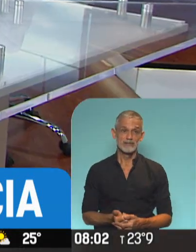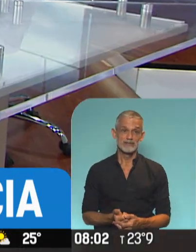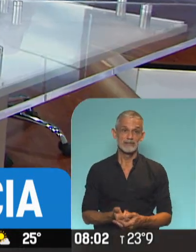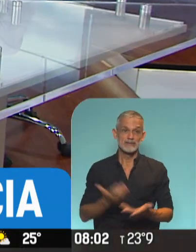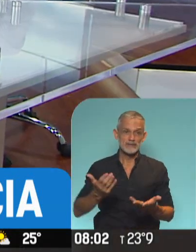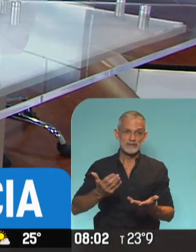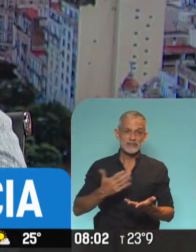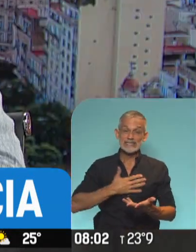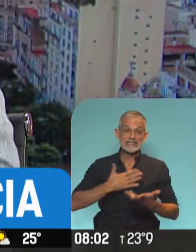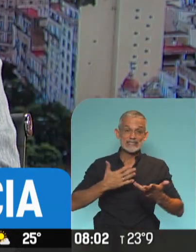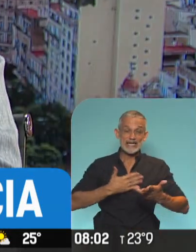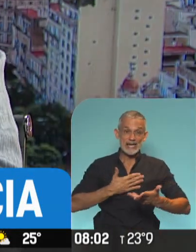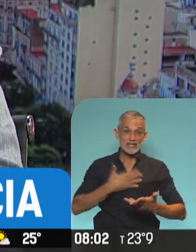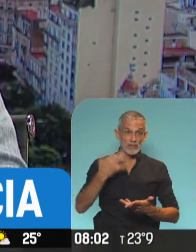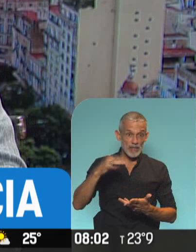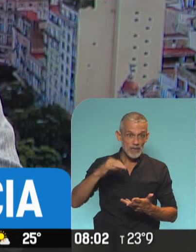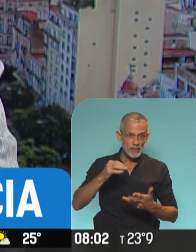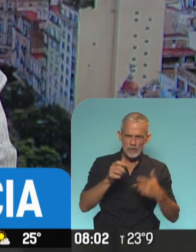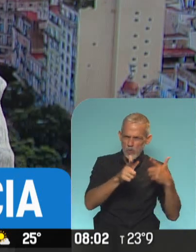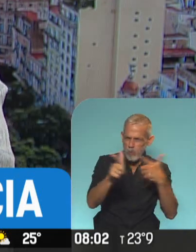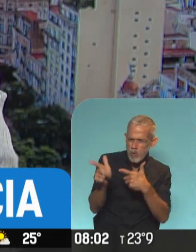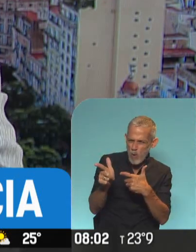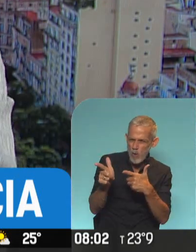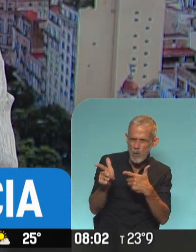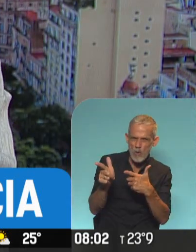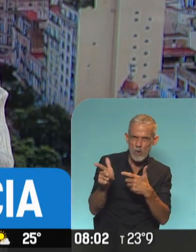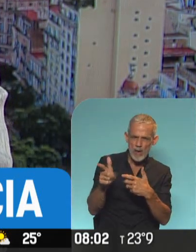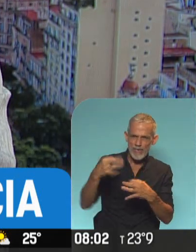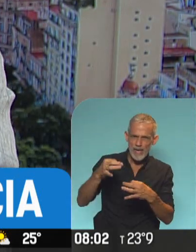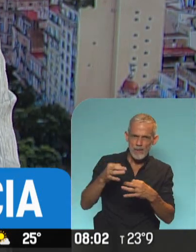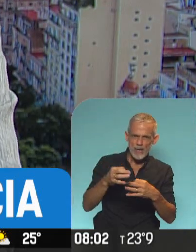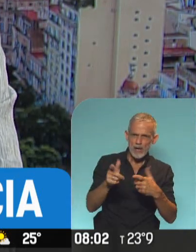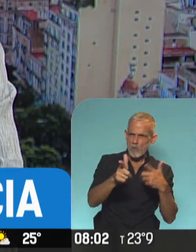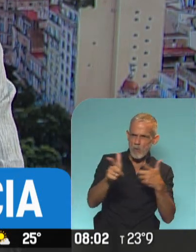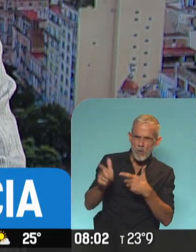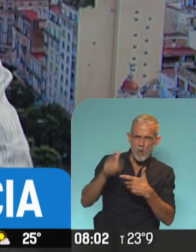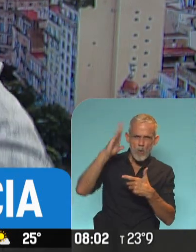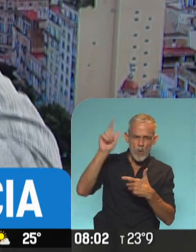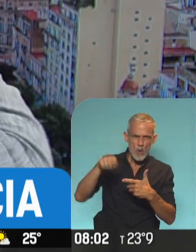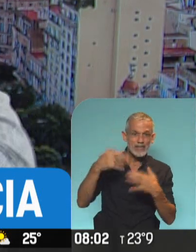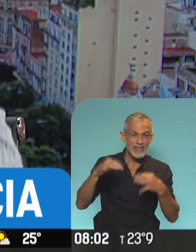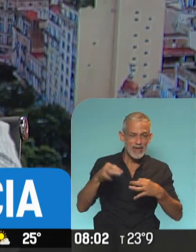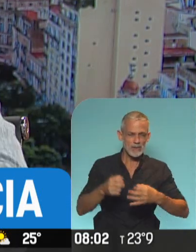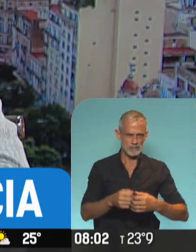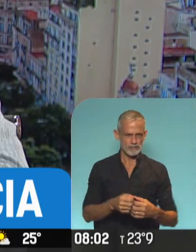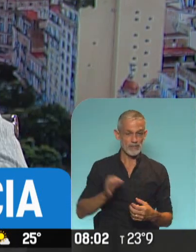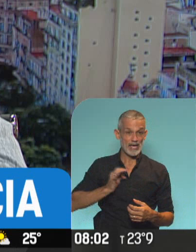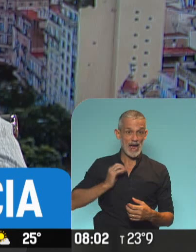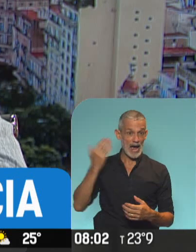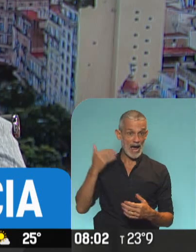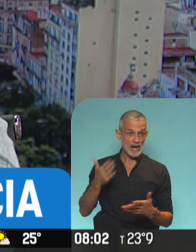de fusilamiento. Así es. ¿Por qué? A ver, es duro lo que dice. Y bueno, pero es que lo que pasa es que el daño que han